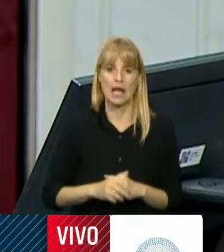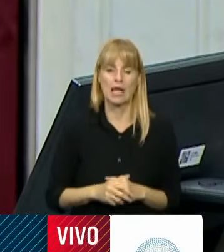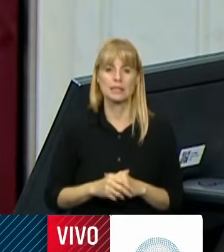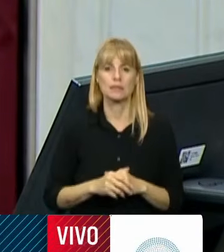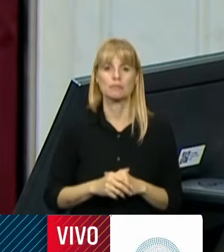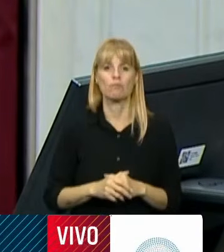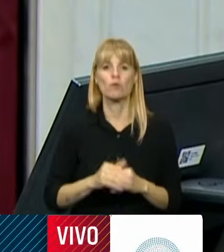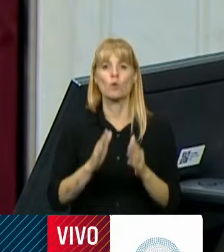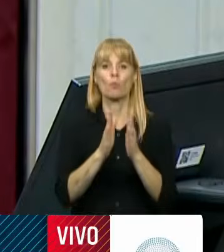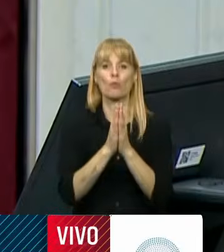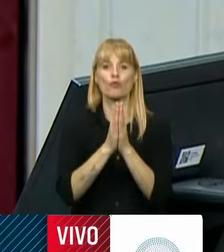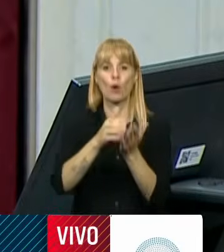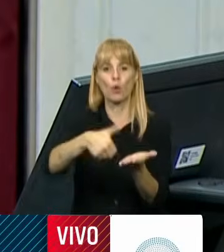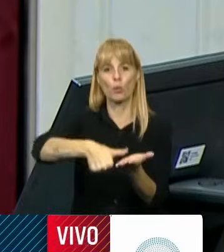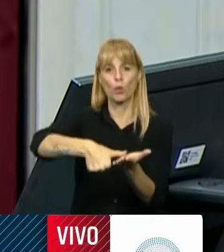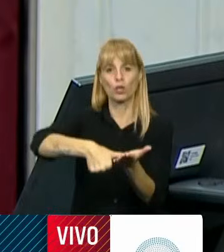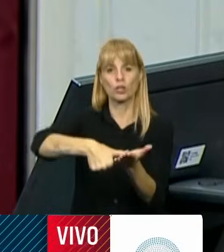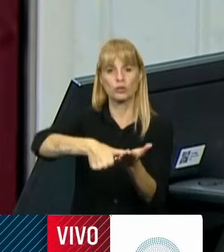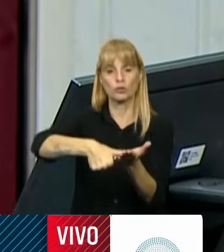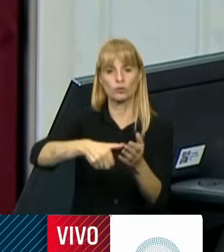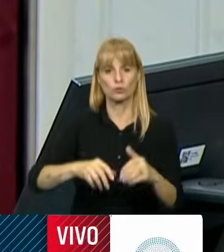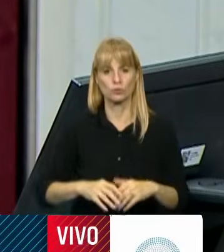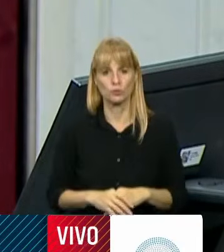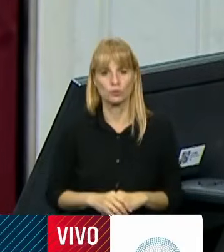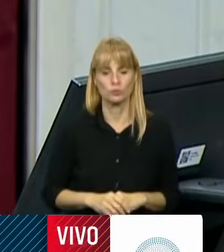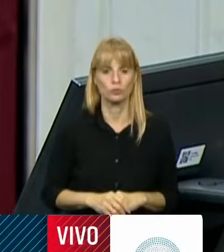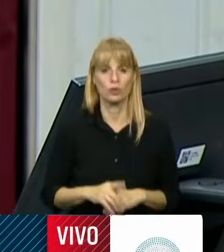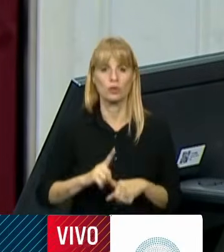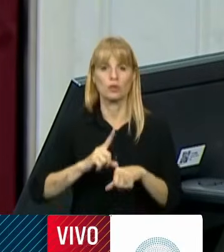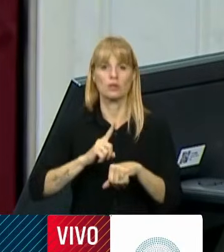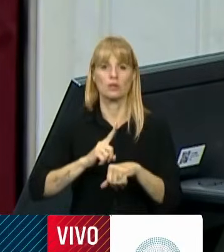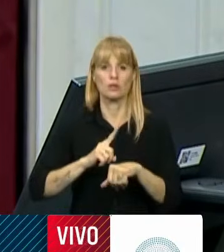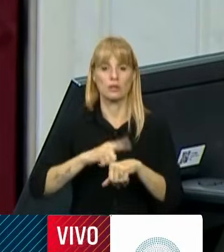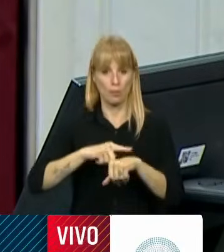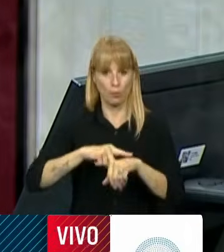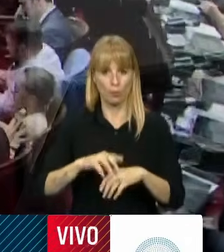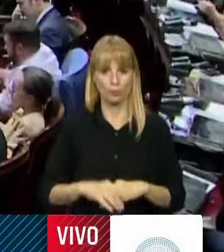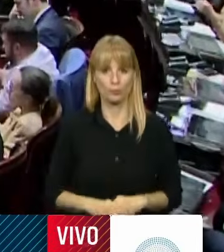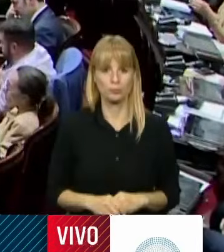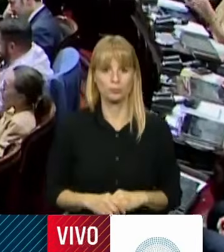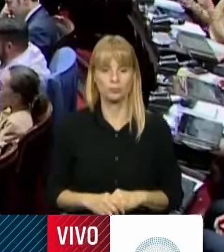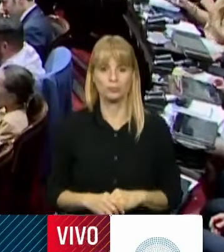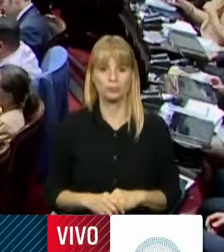Por favor, sírvanse identificarse. Tiempo.